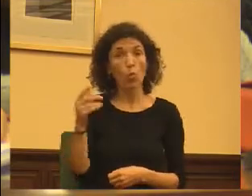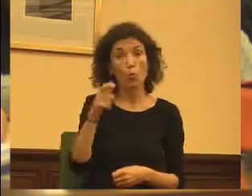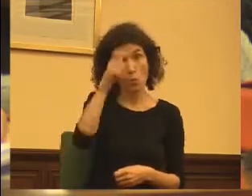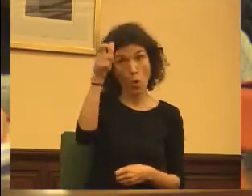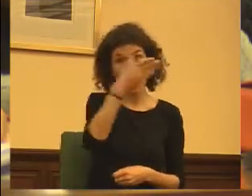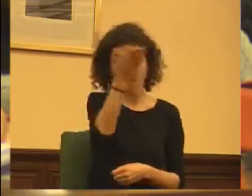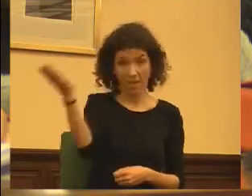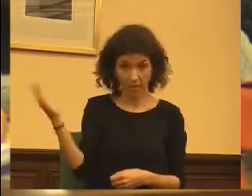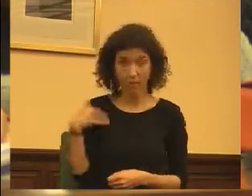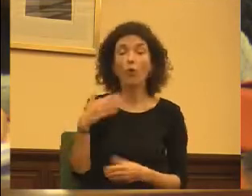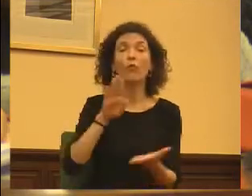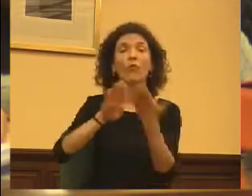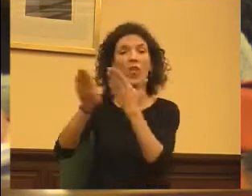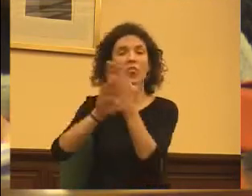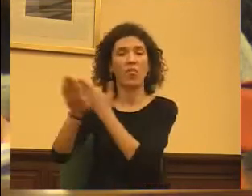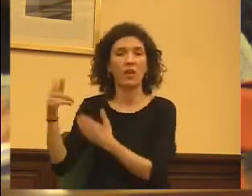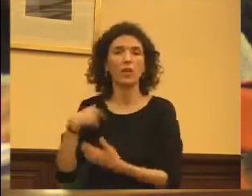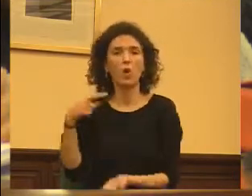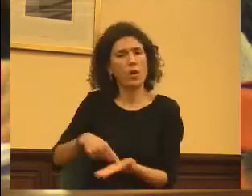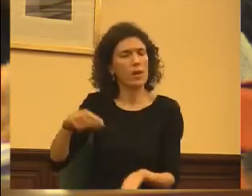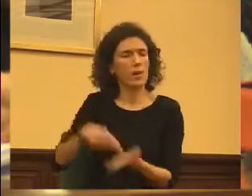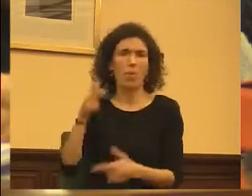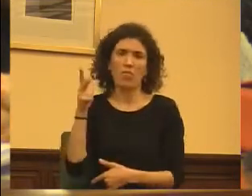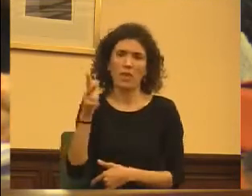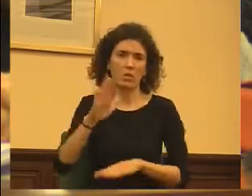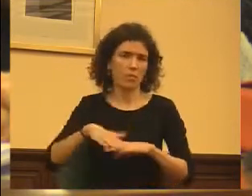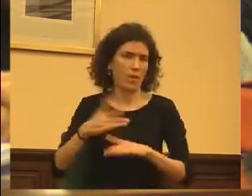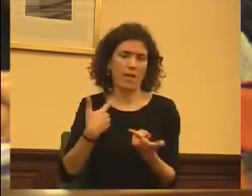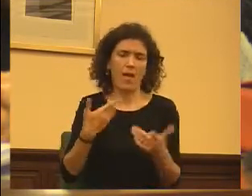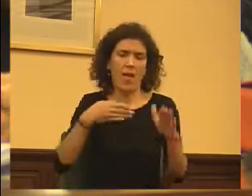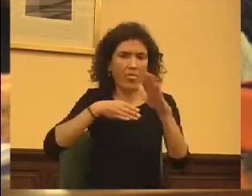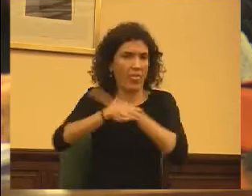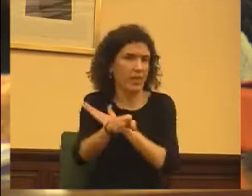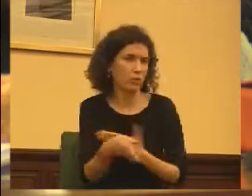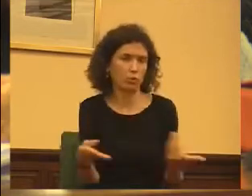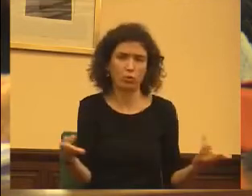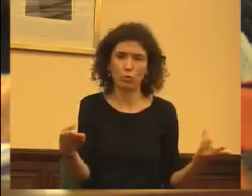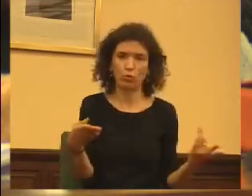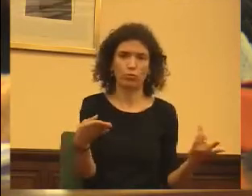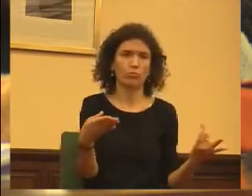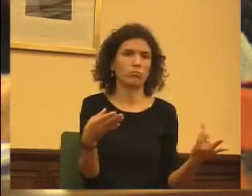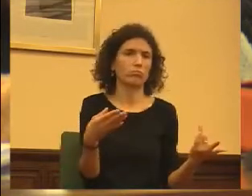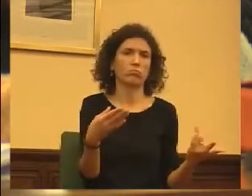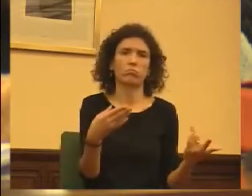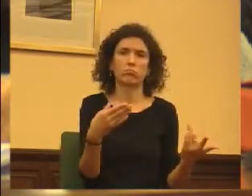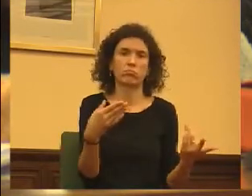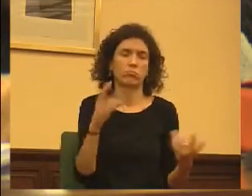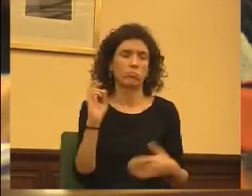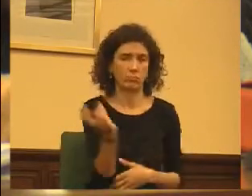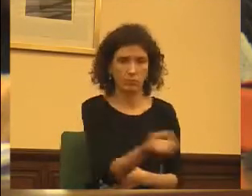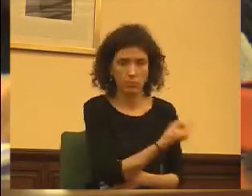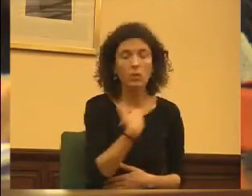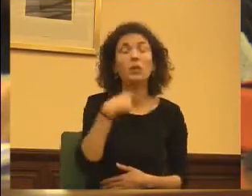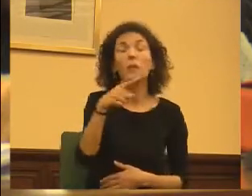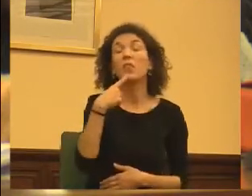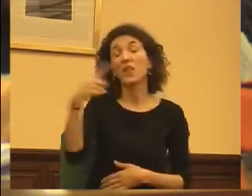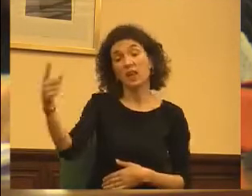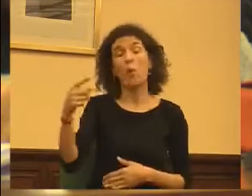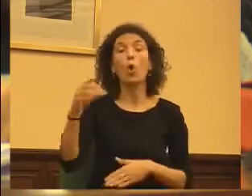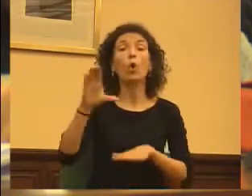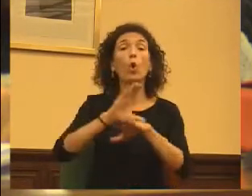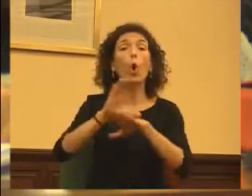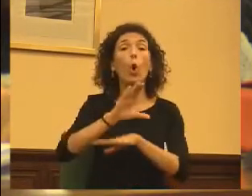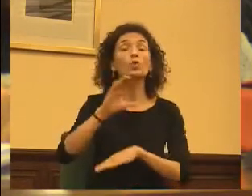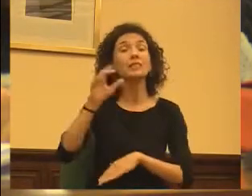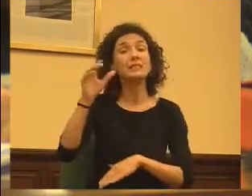con aquellos municipios vecinos que reclaman derechos para el acceso a la educación. Así se lo dijimos también al consejero,